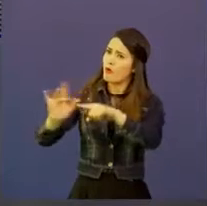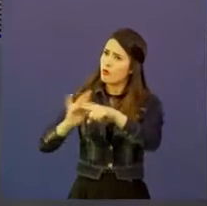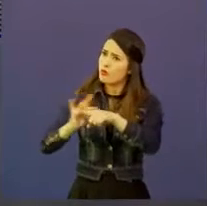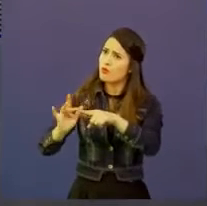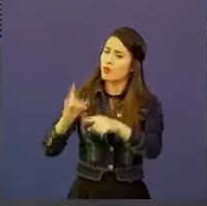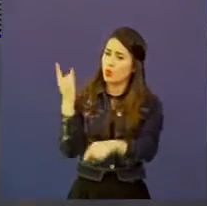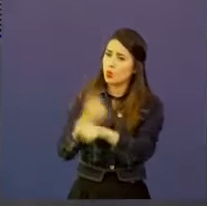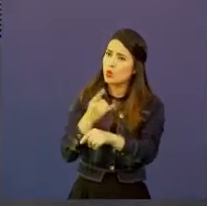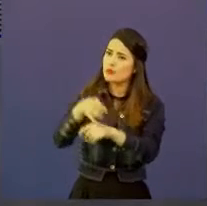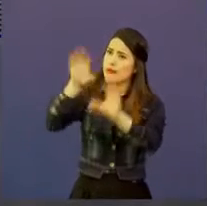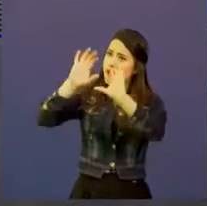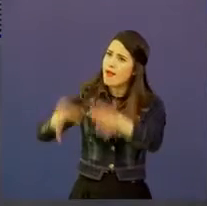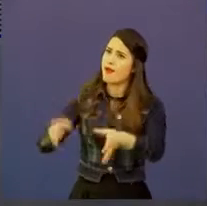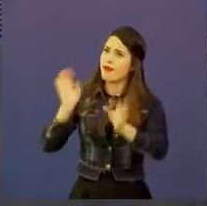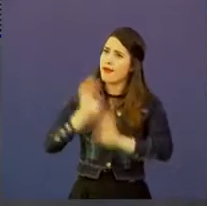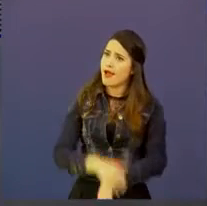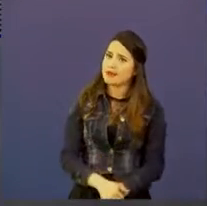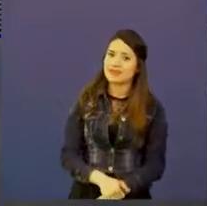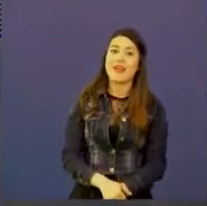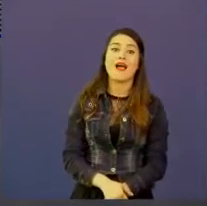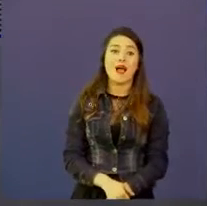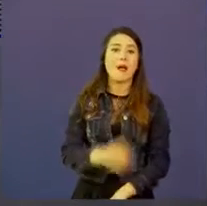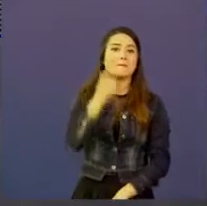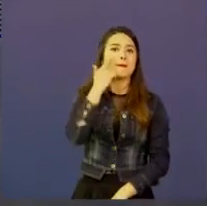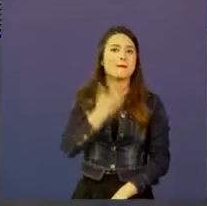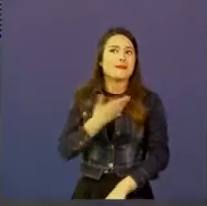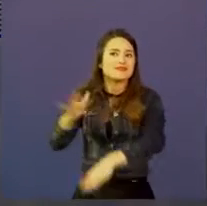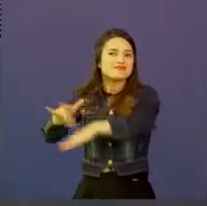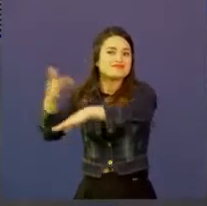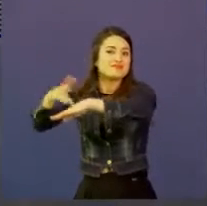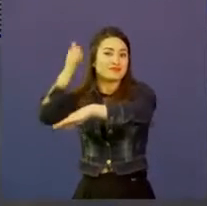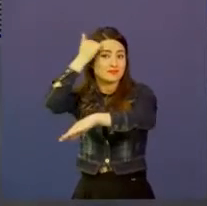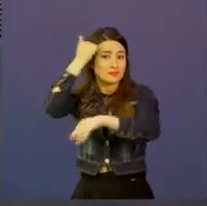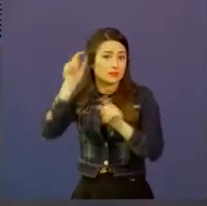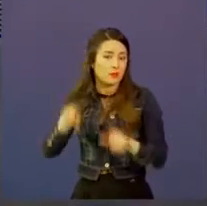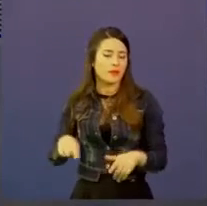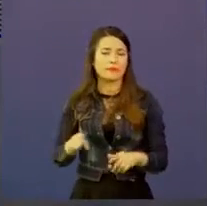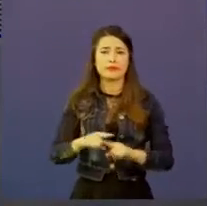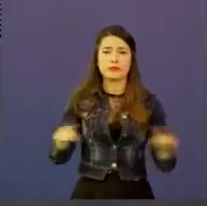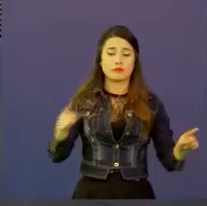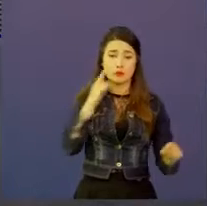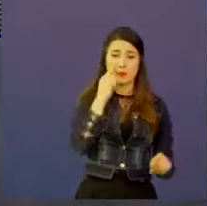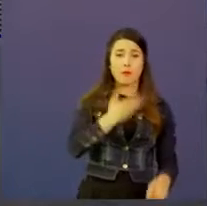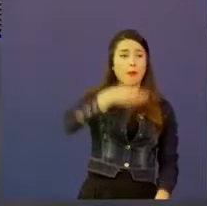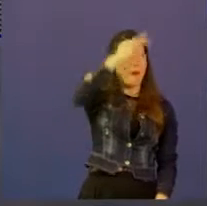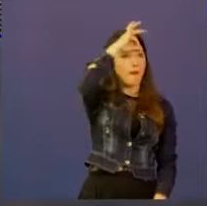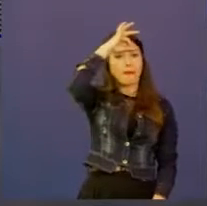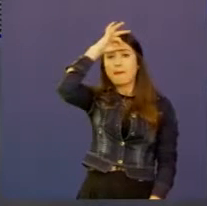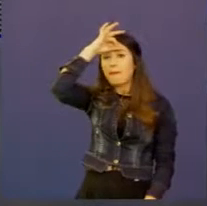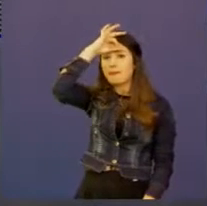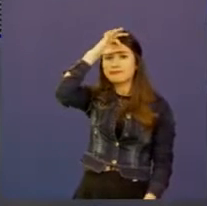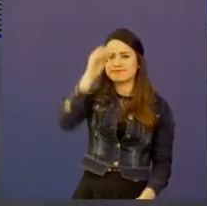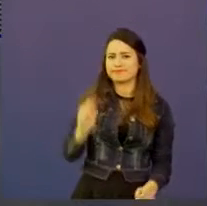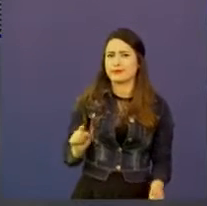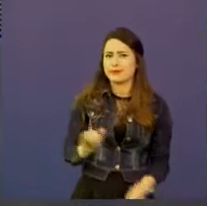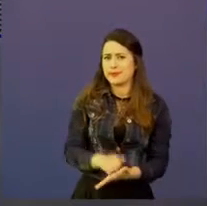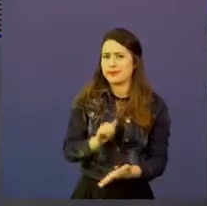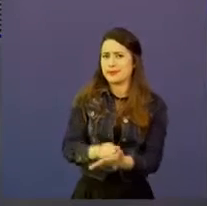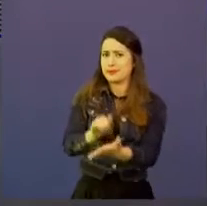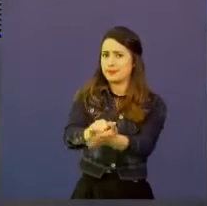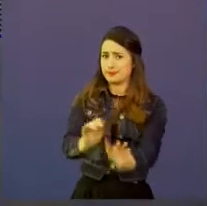que los padres de familia pueden ayudar a incentivar la tecnología? Pero ¿quién más que los padres de familia pueden decir,